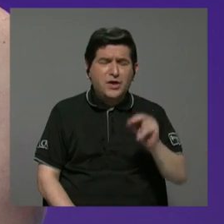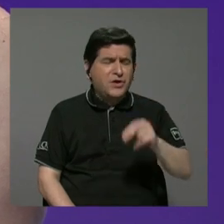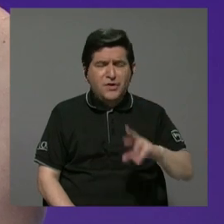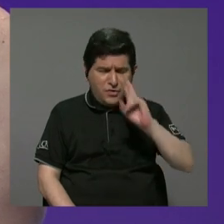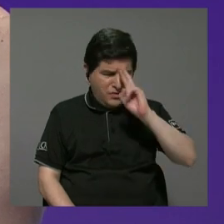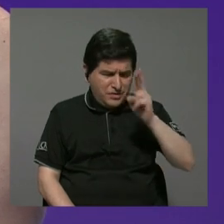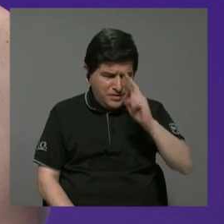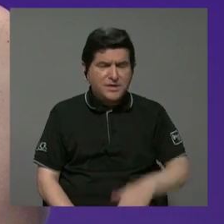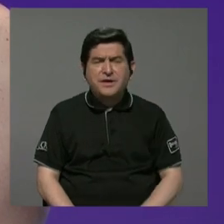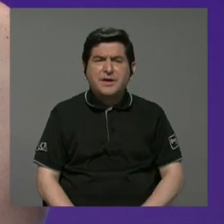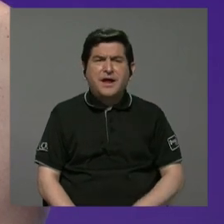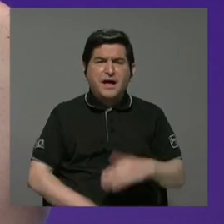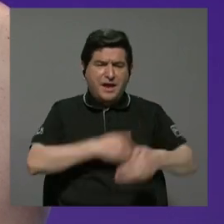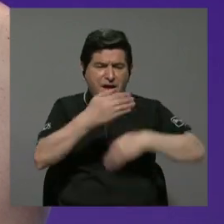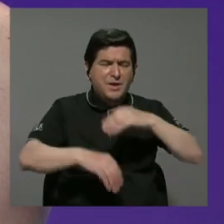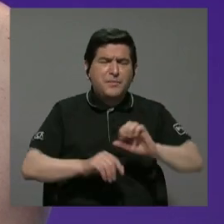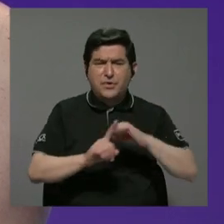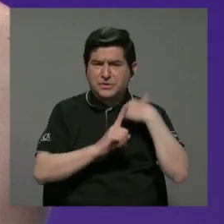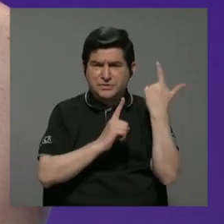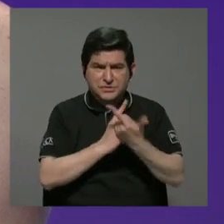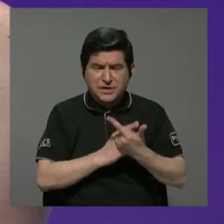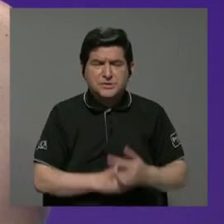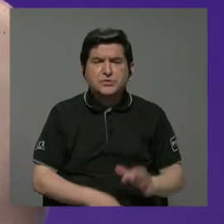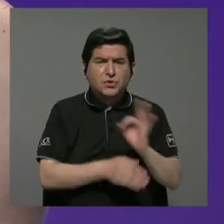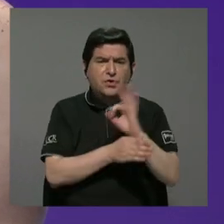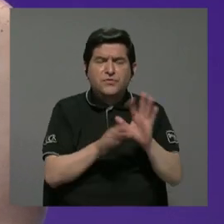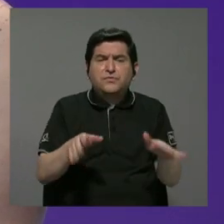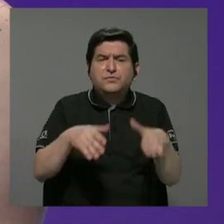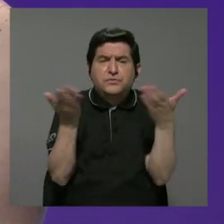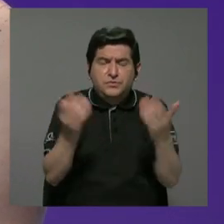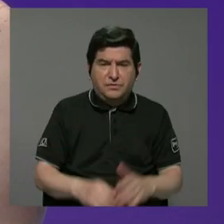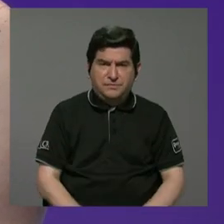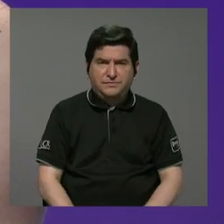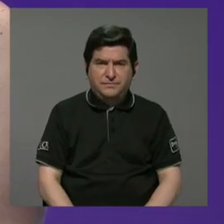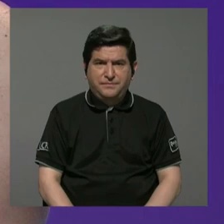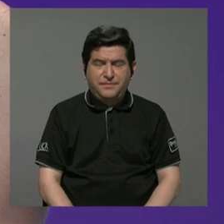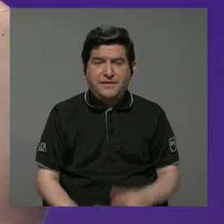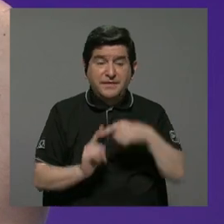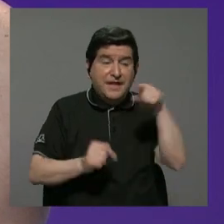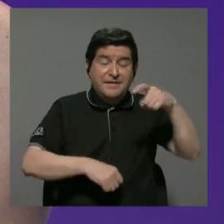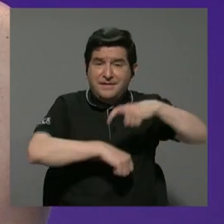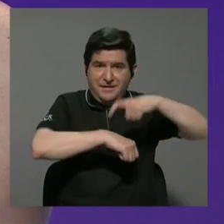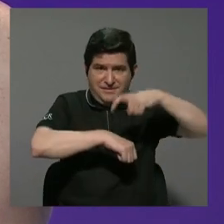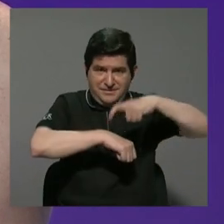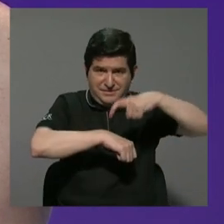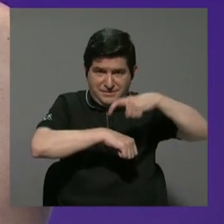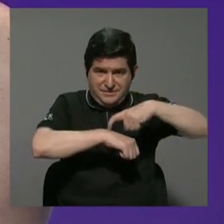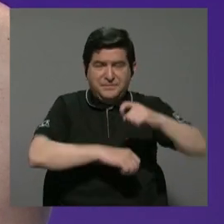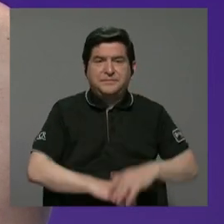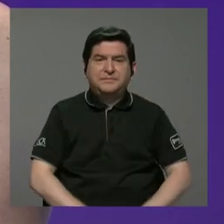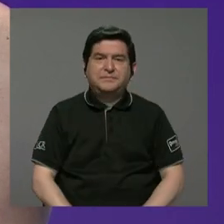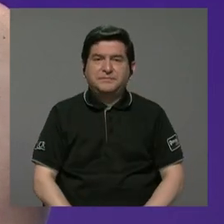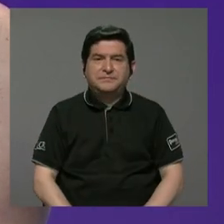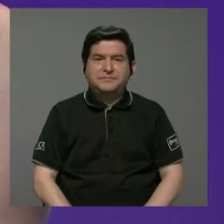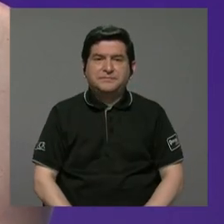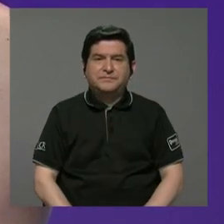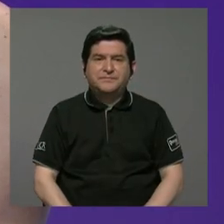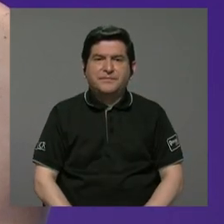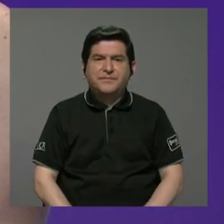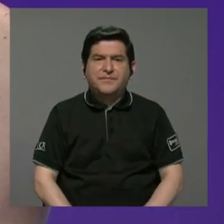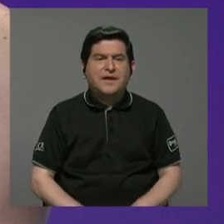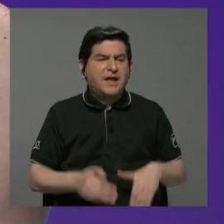sociales y cómo funcionan. El tema a partir de ahí es qué